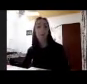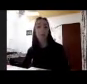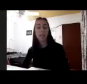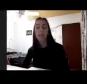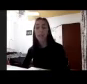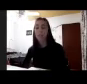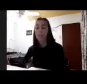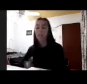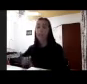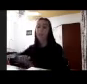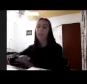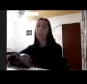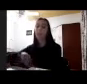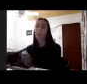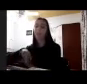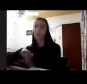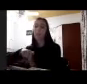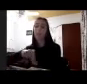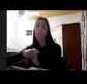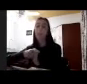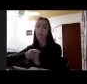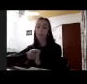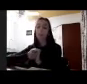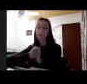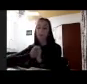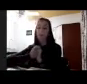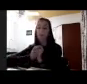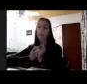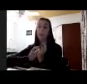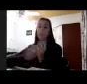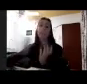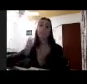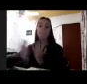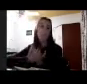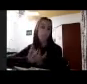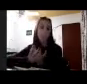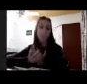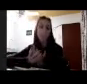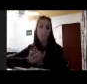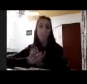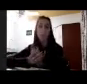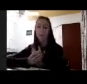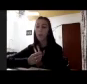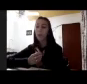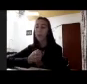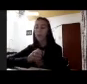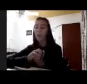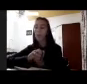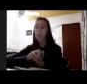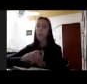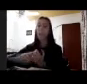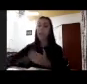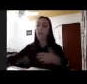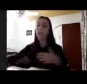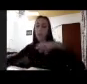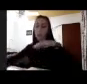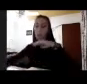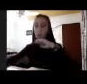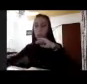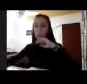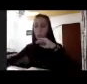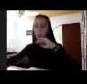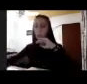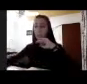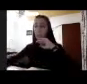móviles verdes, que también me va generando distintas sensaciones quizá al usuario mientras recorre lo que es